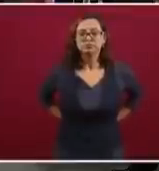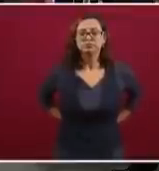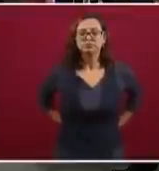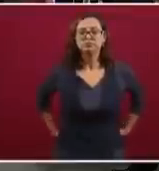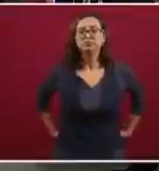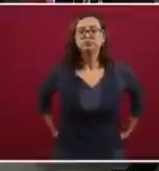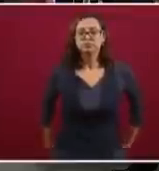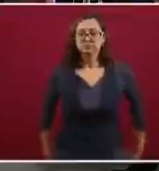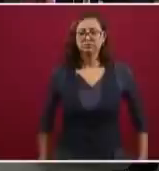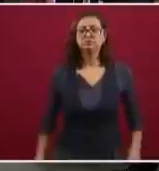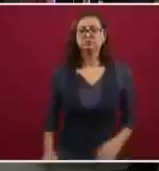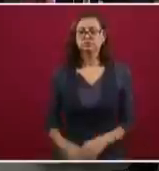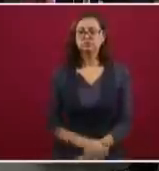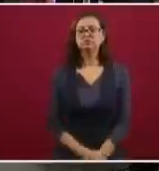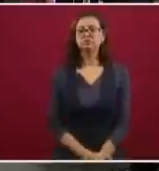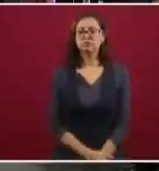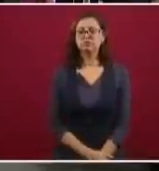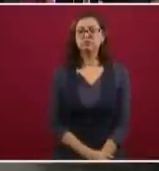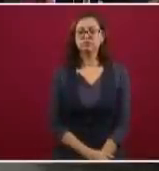Sí.